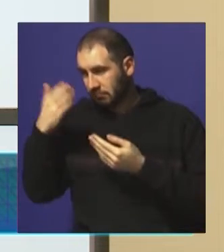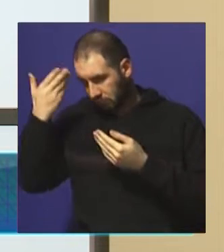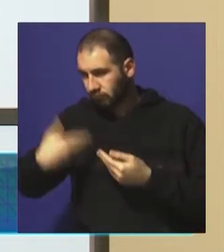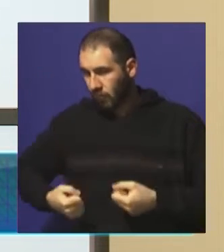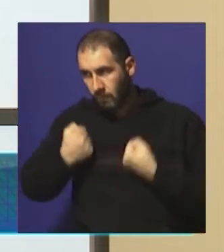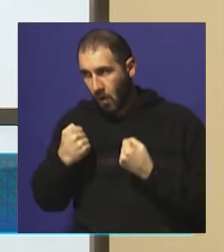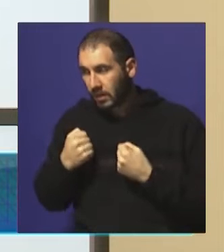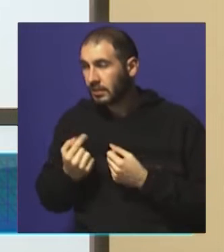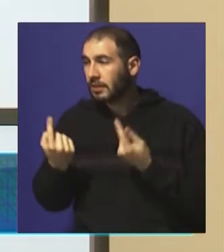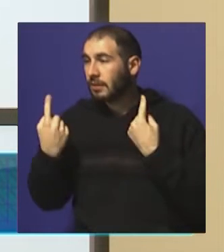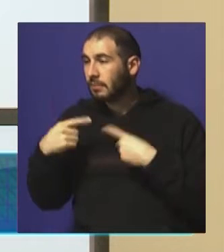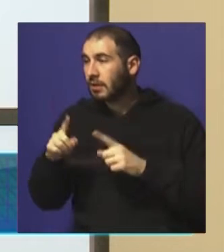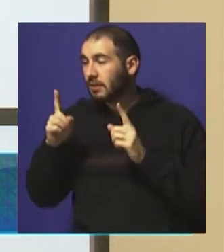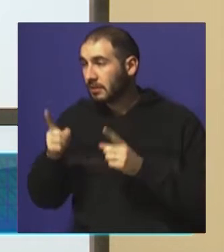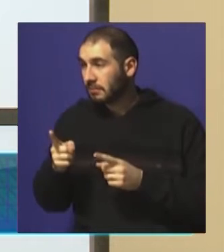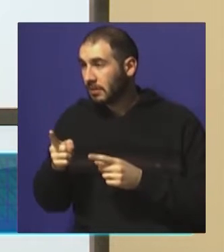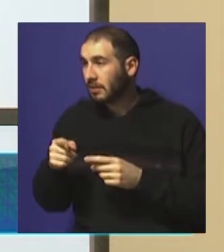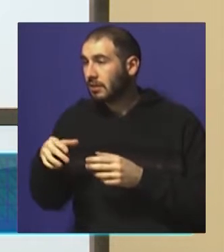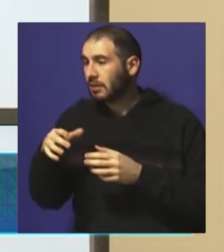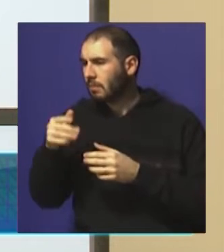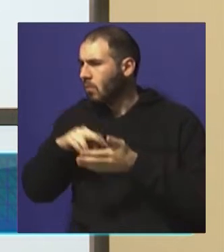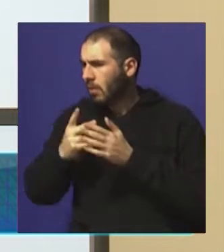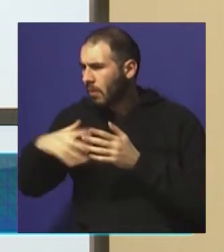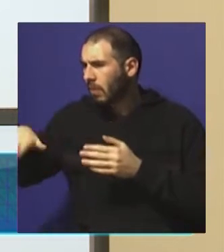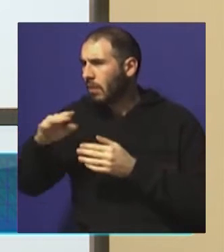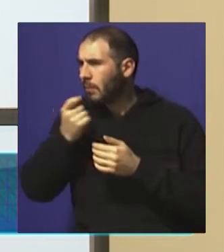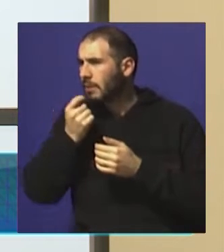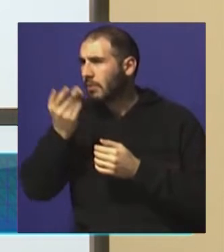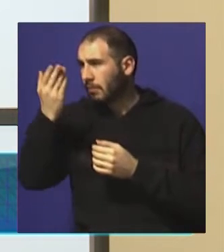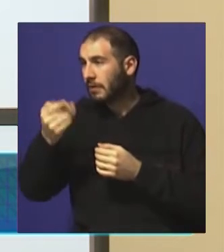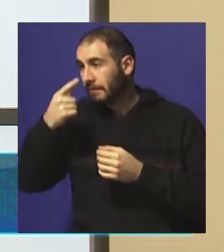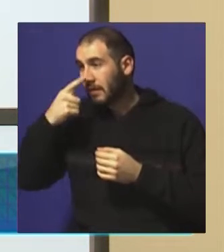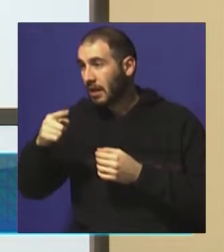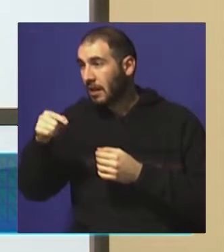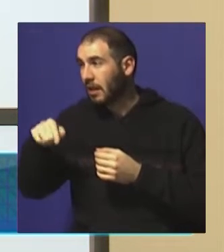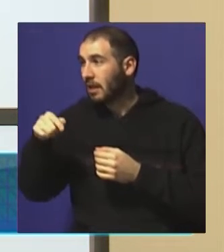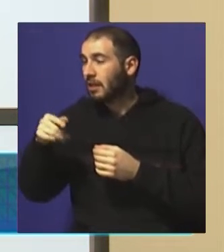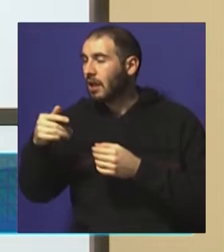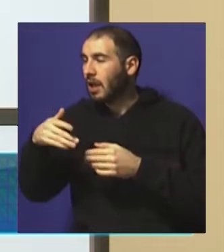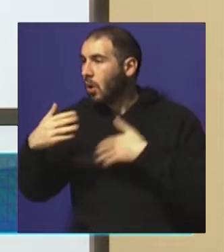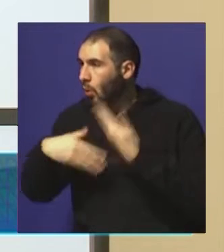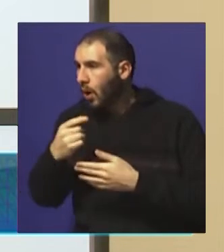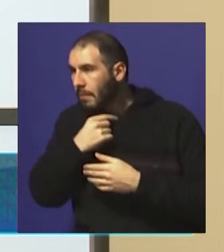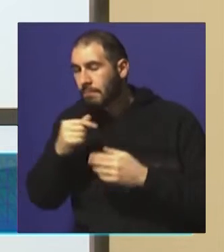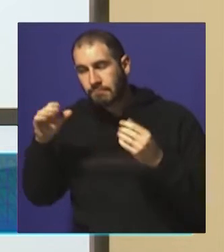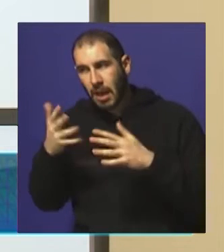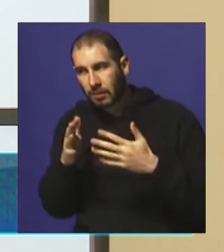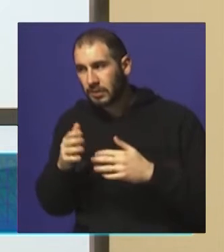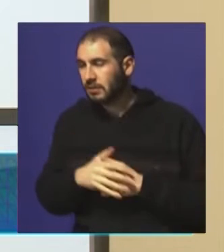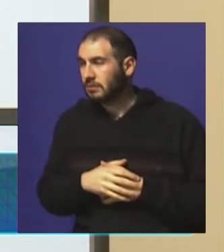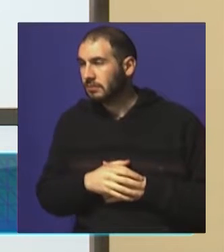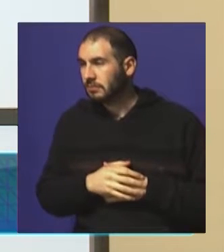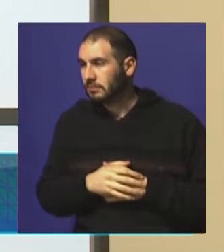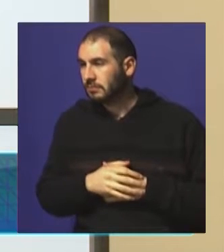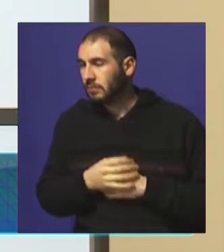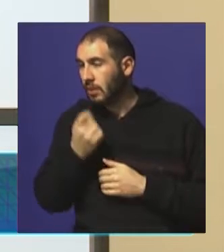personalidad, pero quedaba también en el ojo de la tormenta por si en la final no tenía ese rendimiento tan esperado. De hecho,